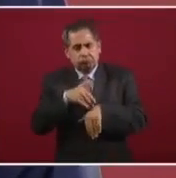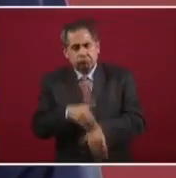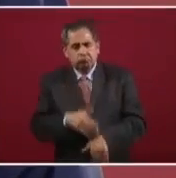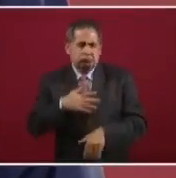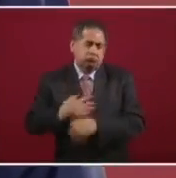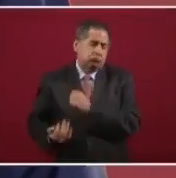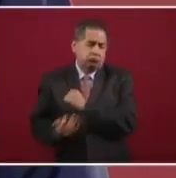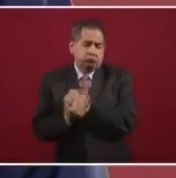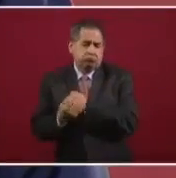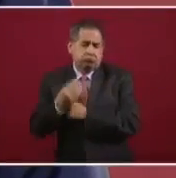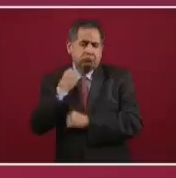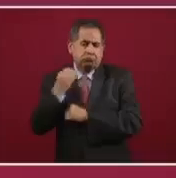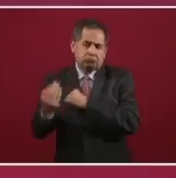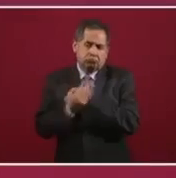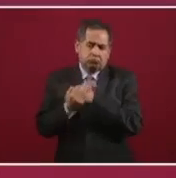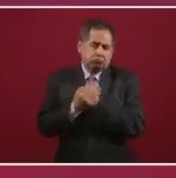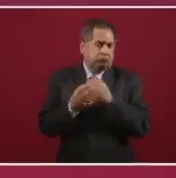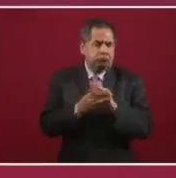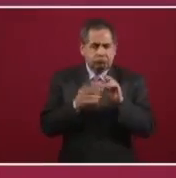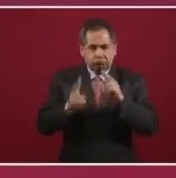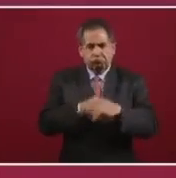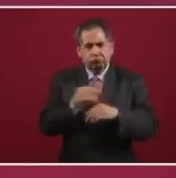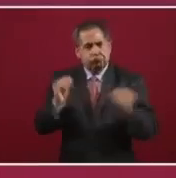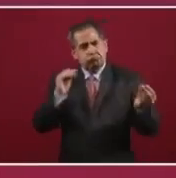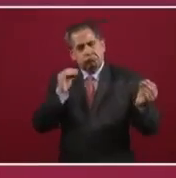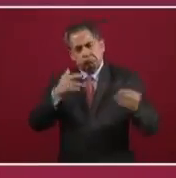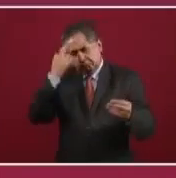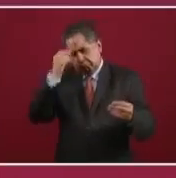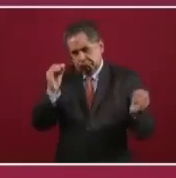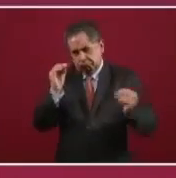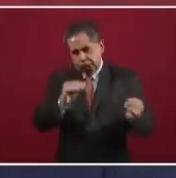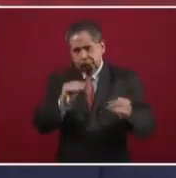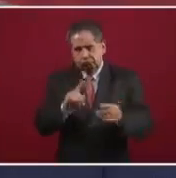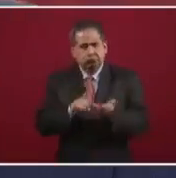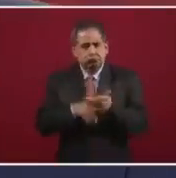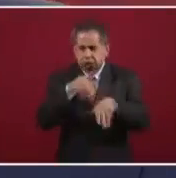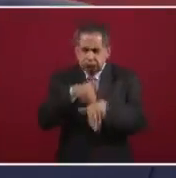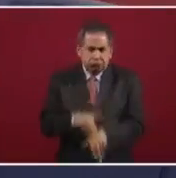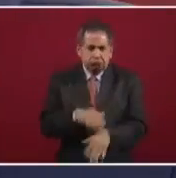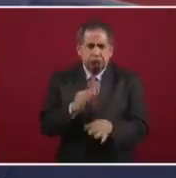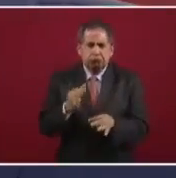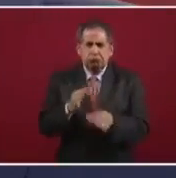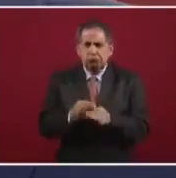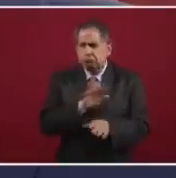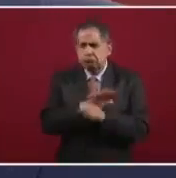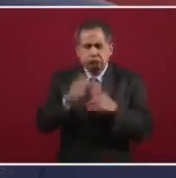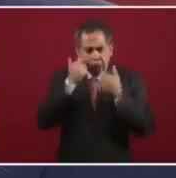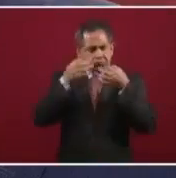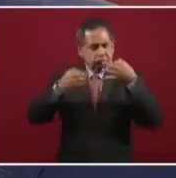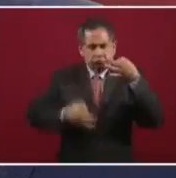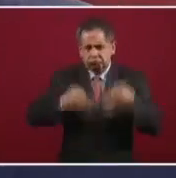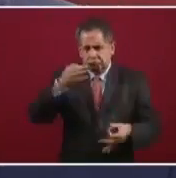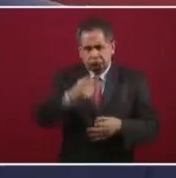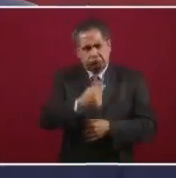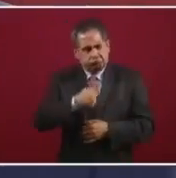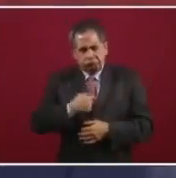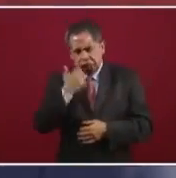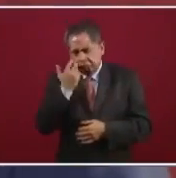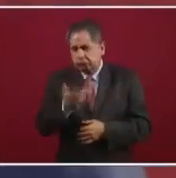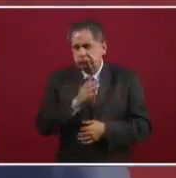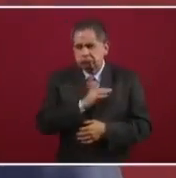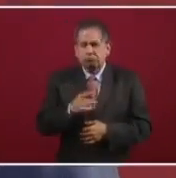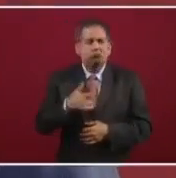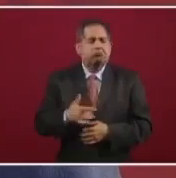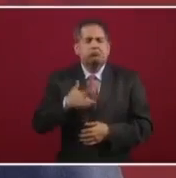la defensa y voy a argumentar y me someto a cualquier tribunal, pero